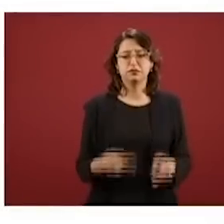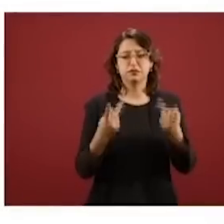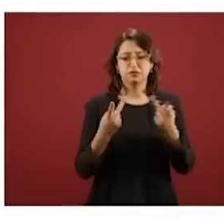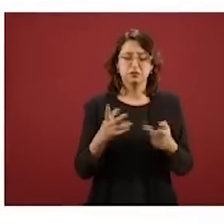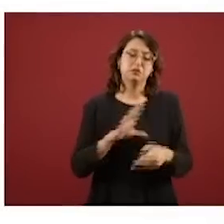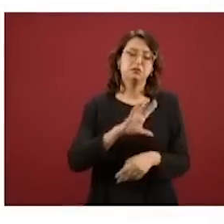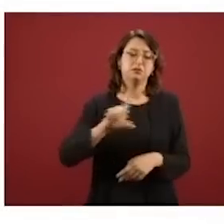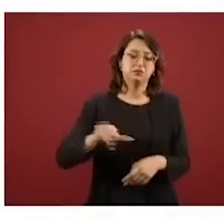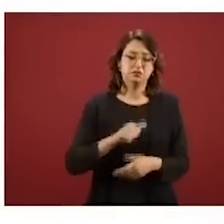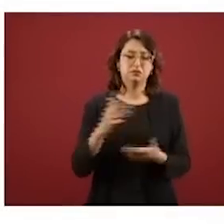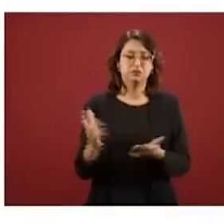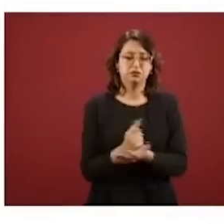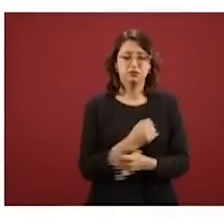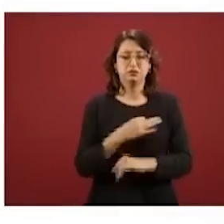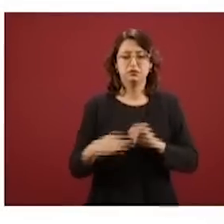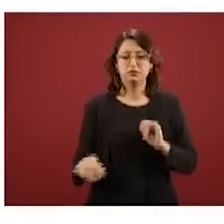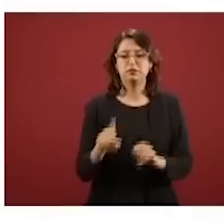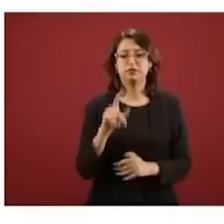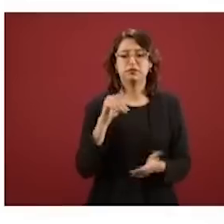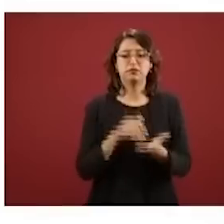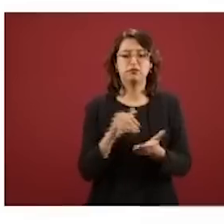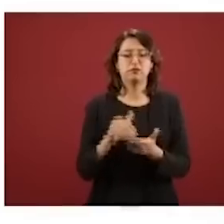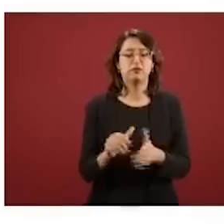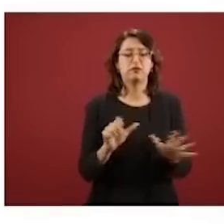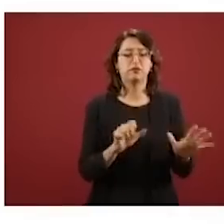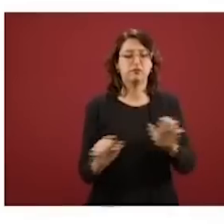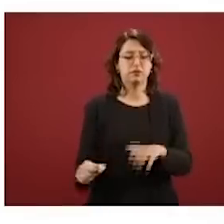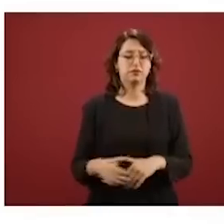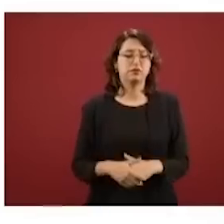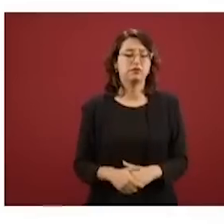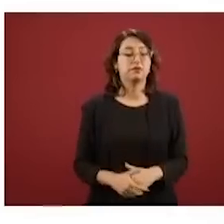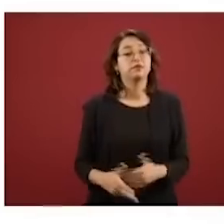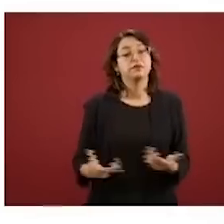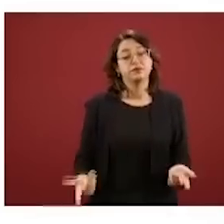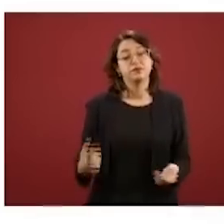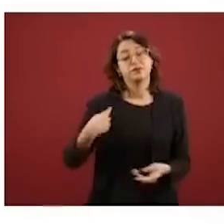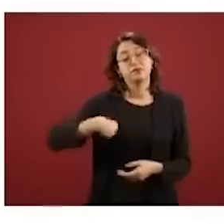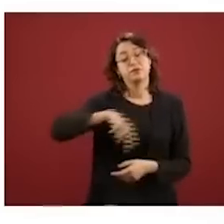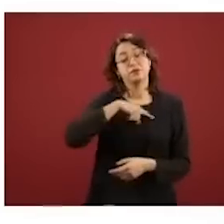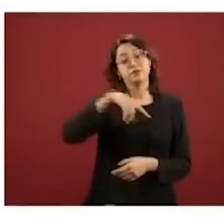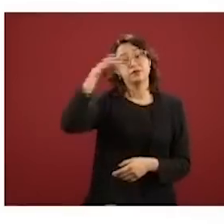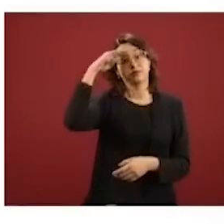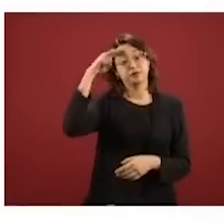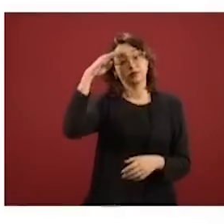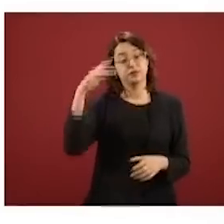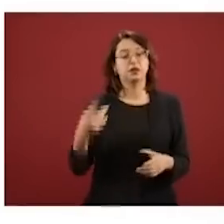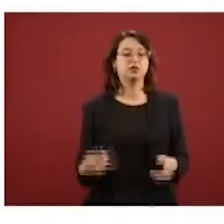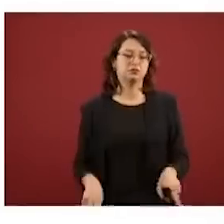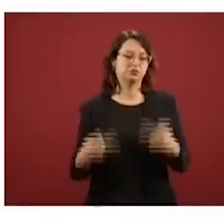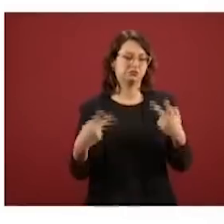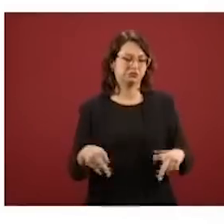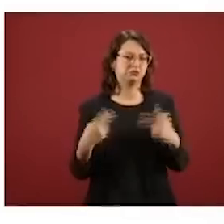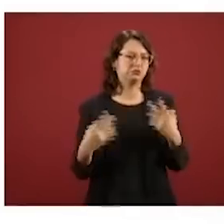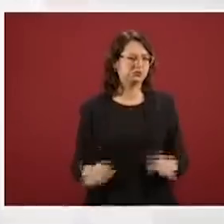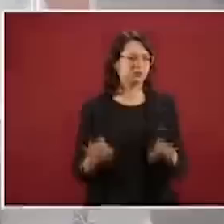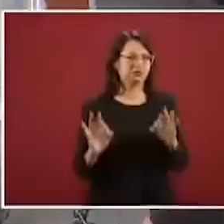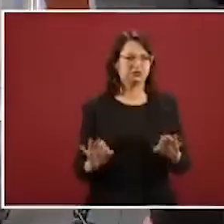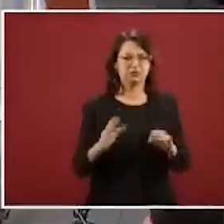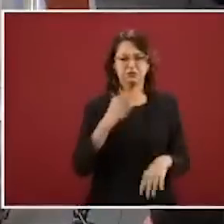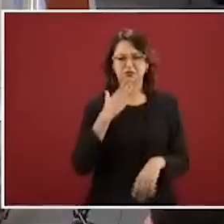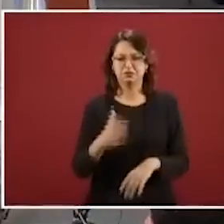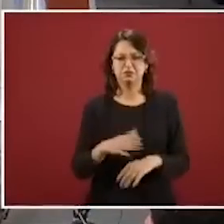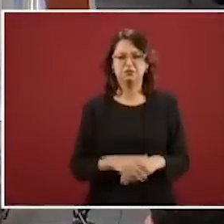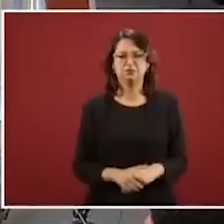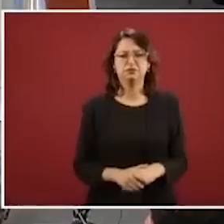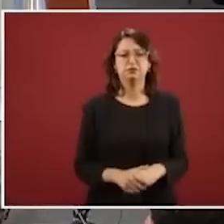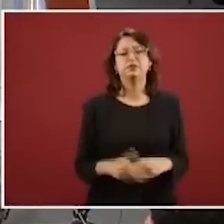1.600.000 pesos. Entonces, es así que nosotros consideramos que fue una subasta exitosa. se vendieron las joyas de la corona